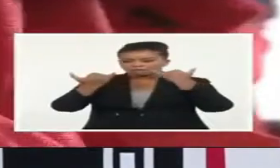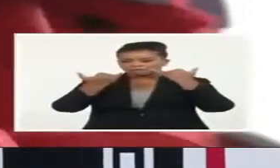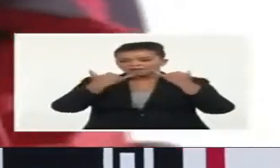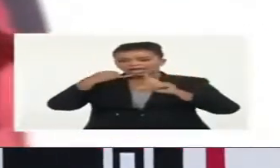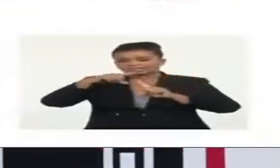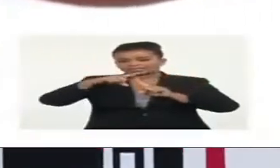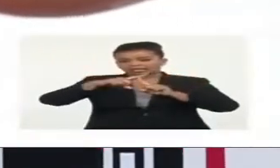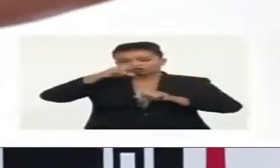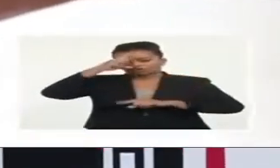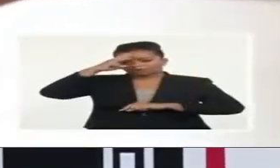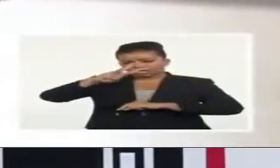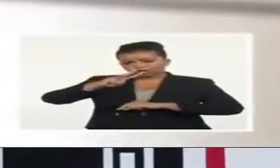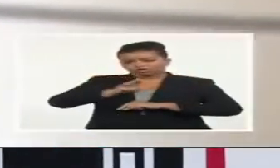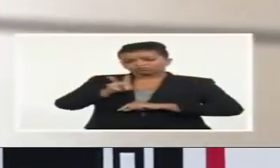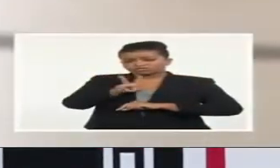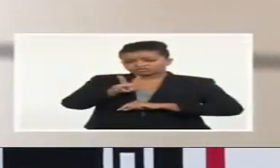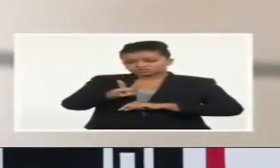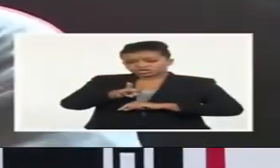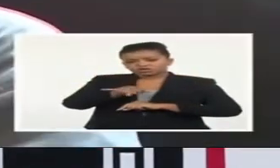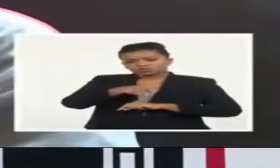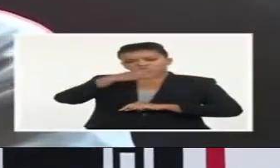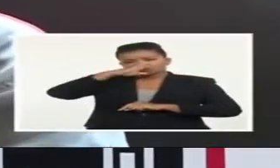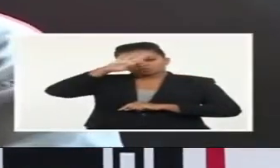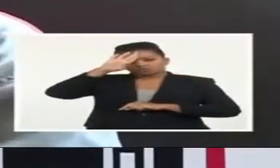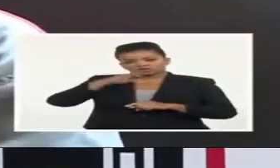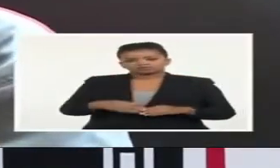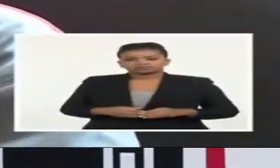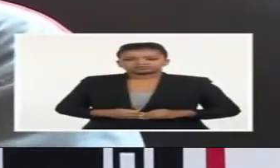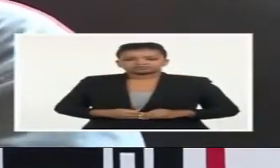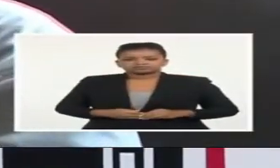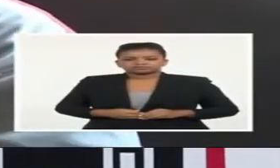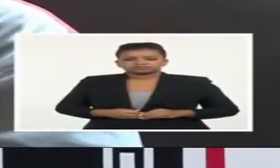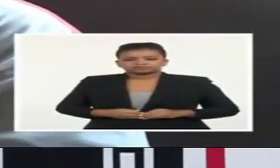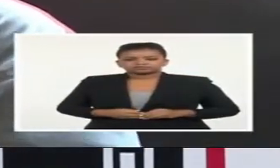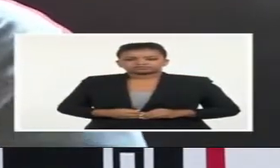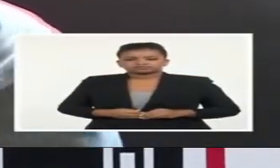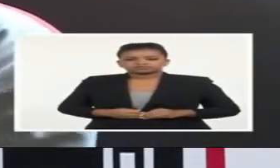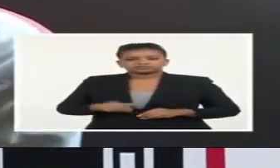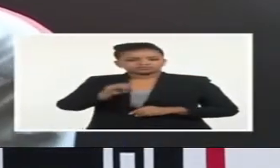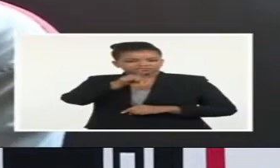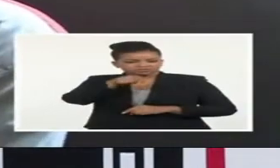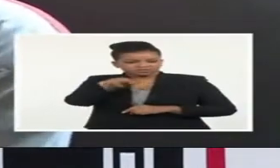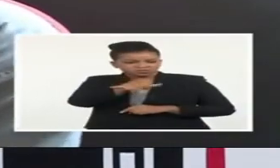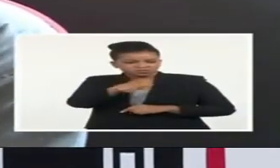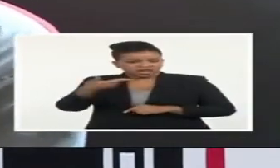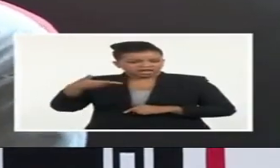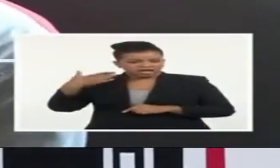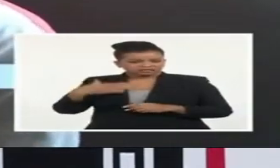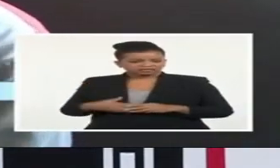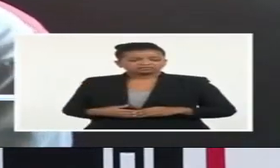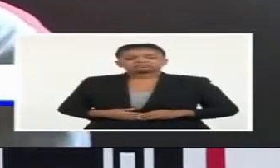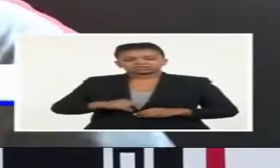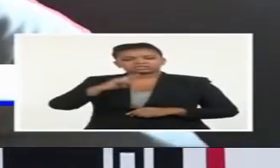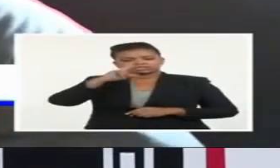lo primero, el pueblo tiene que estar bien. Cuando tu pueblo está bien, todo lo demás te va a funcionar. Pero ustedes lo hacen al